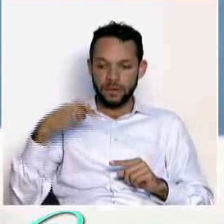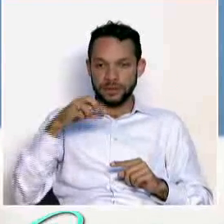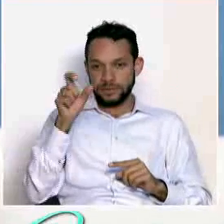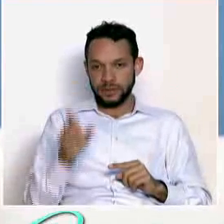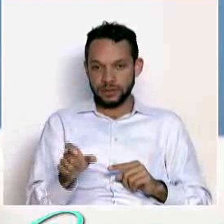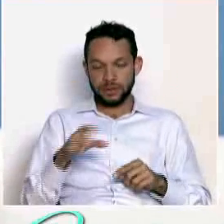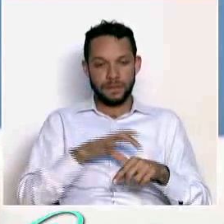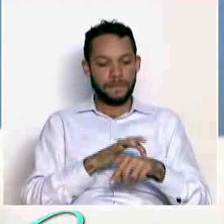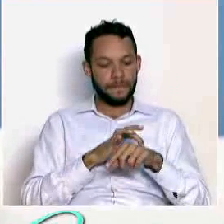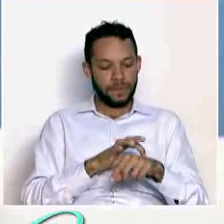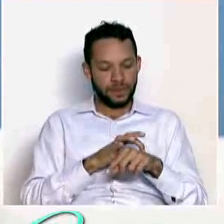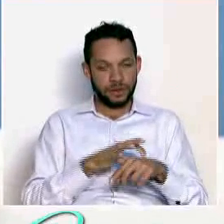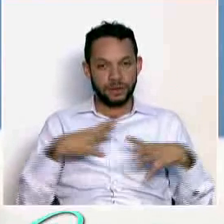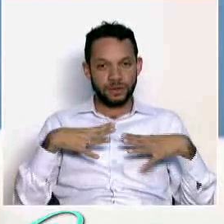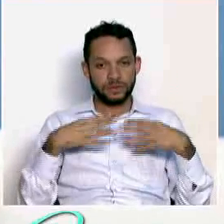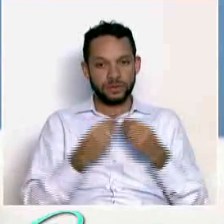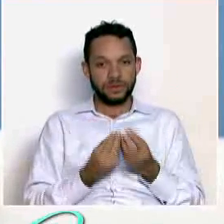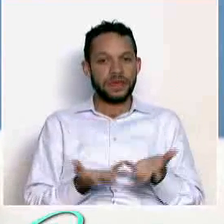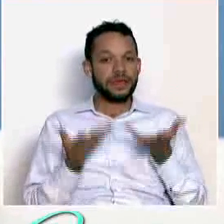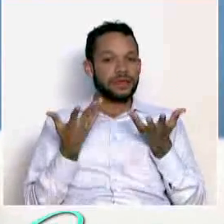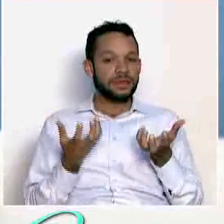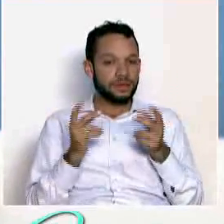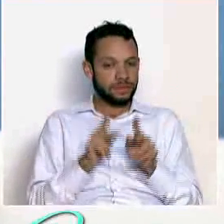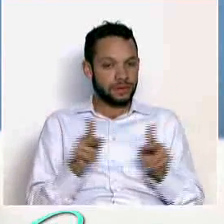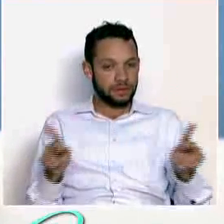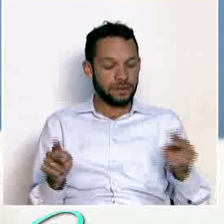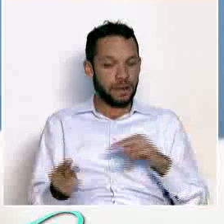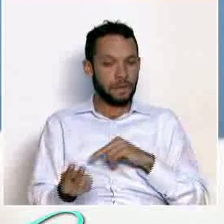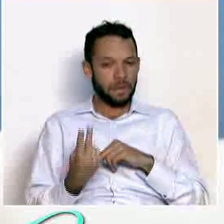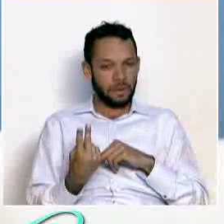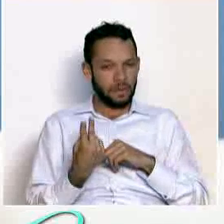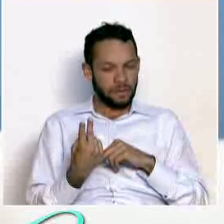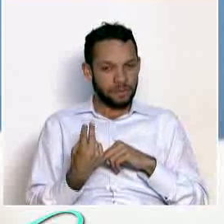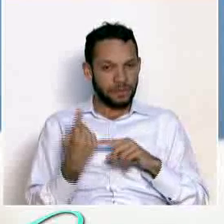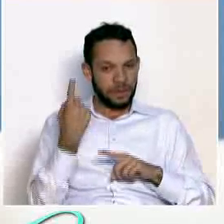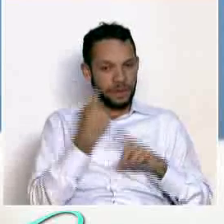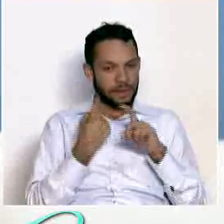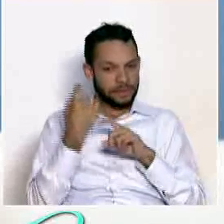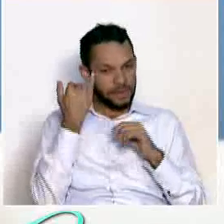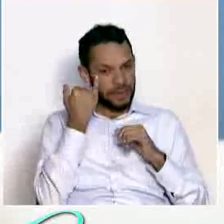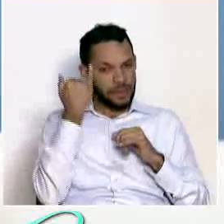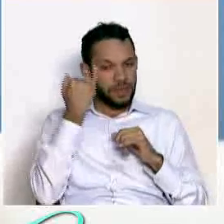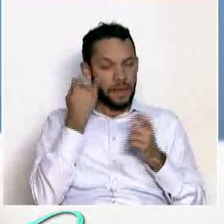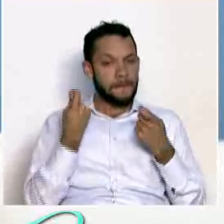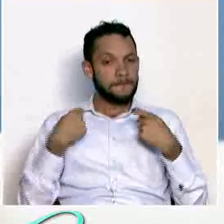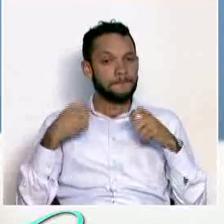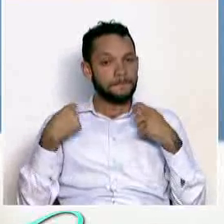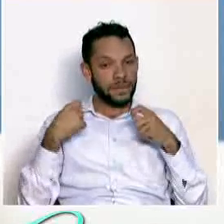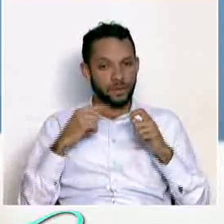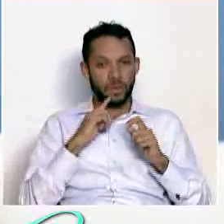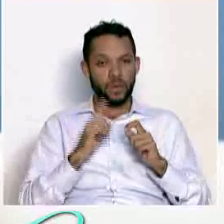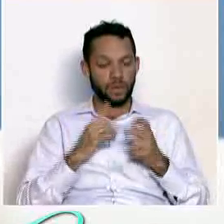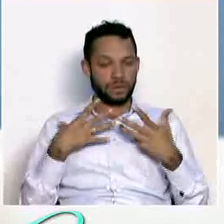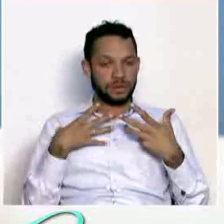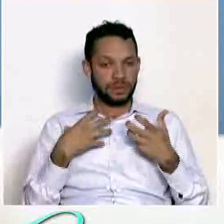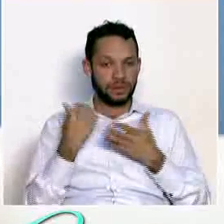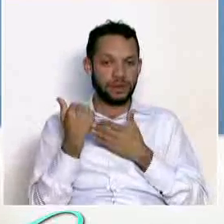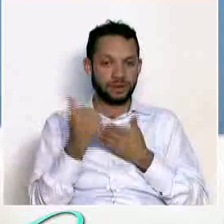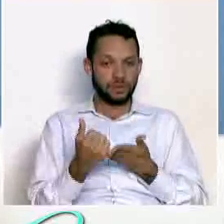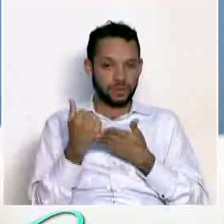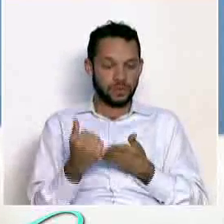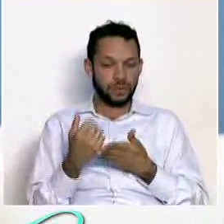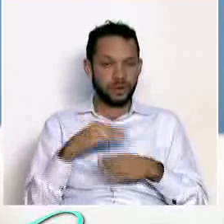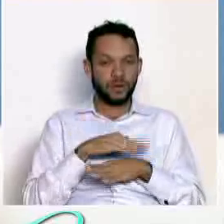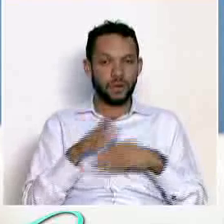este programa realmente ustedes no lo vean como un programa ni de medicina alternativa ni de naturismo. No, este es un programa